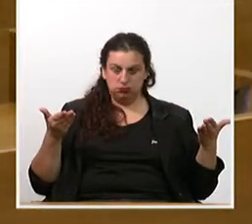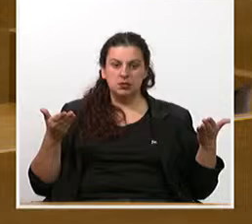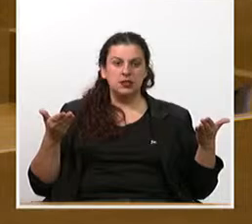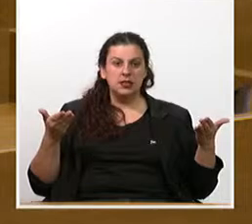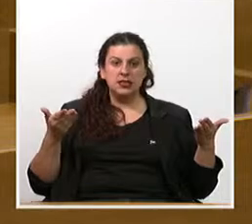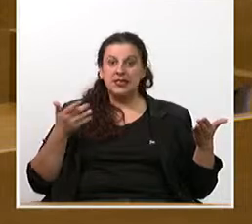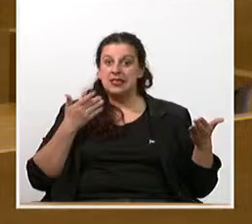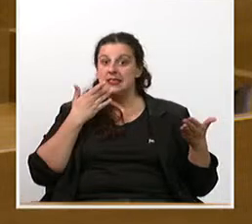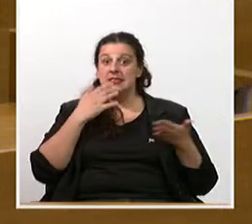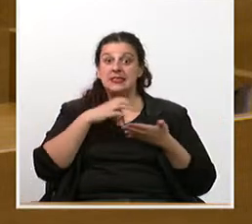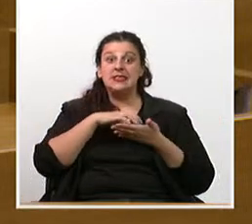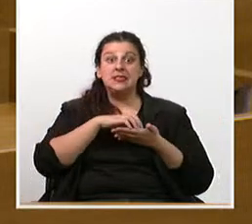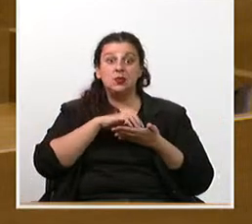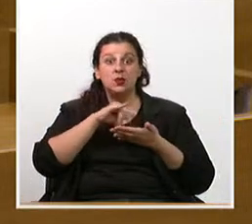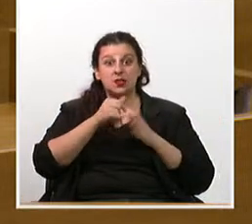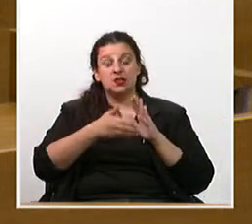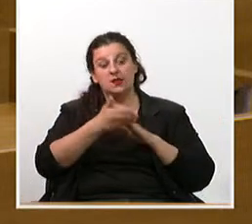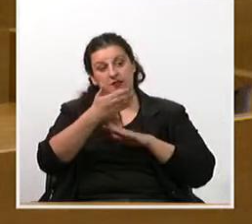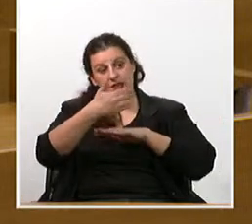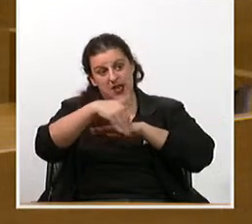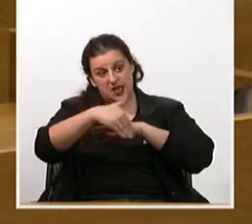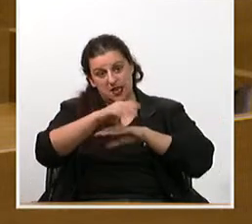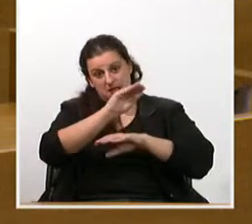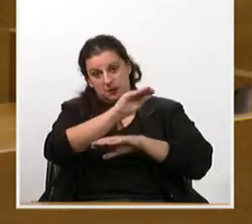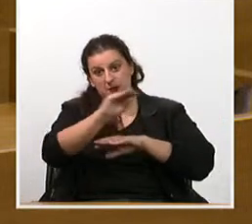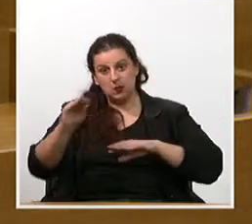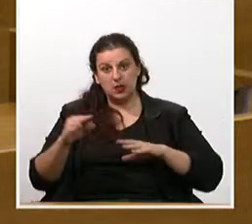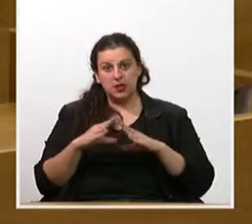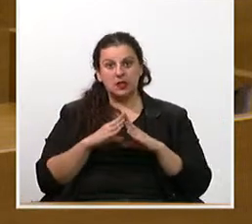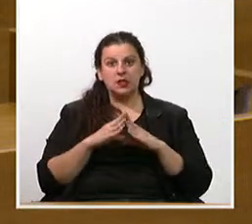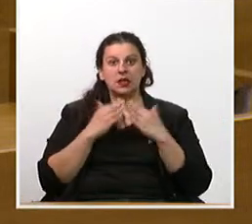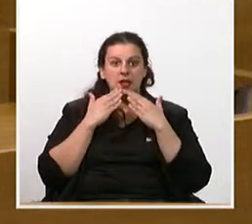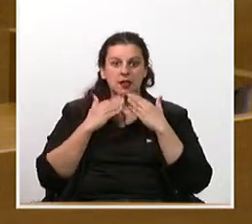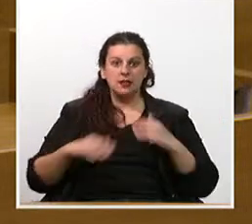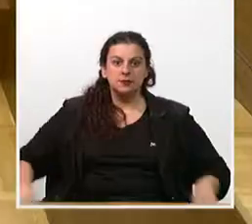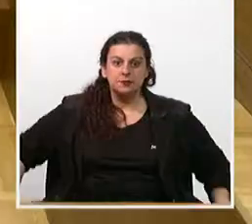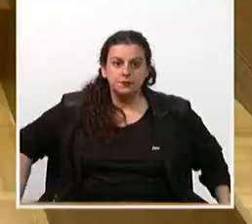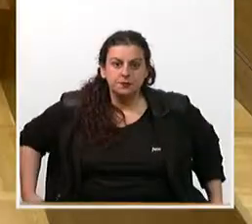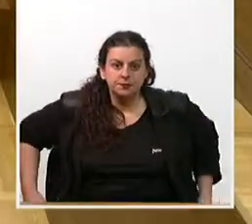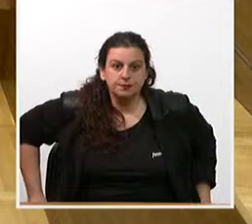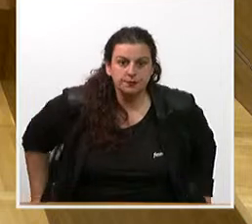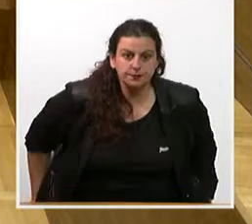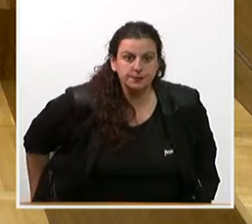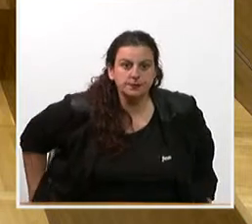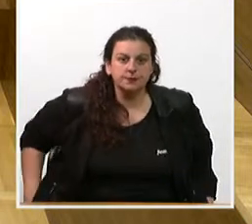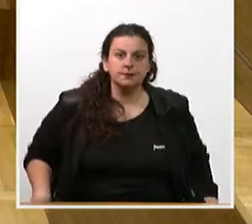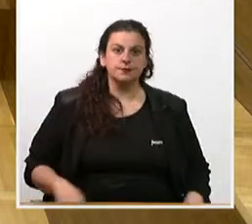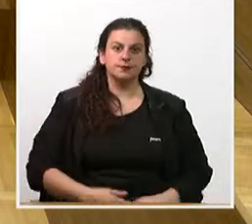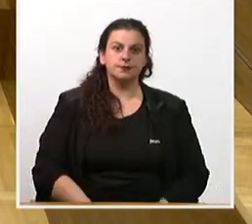tienen dudas pueden salir a la calle y preguntarlo gracias muchas